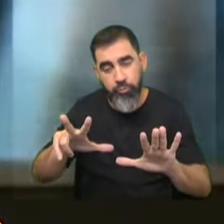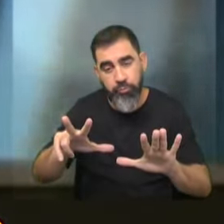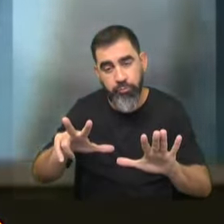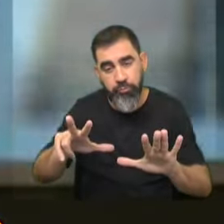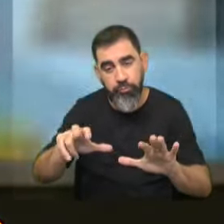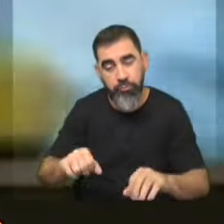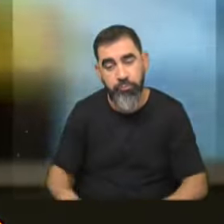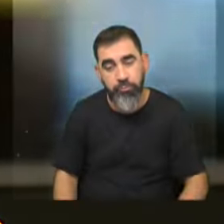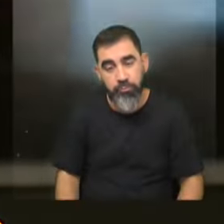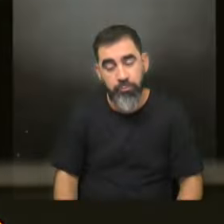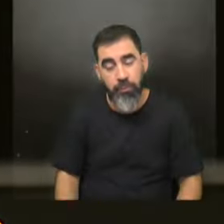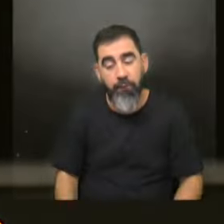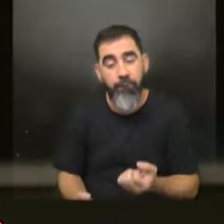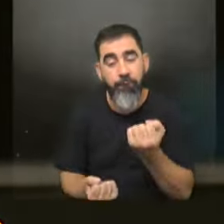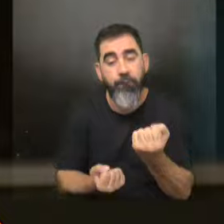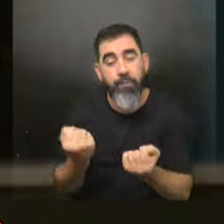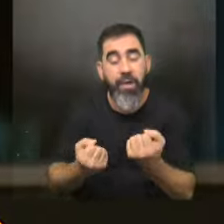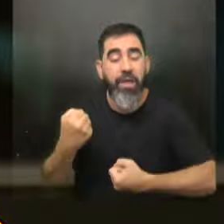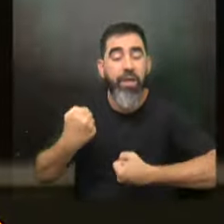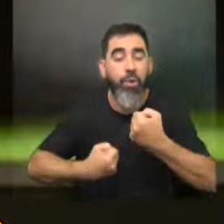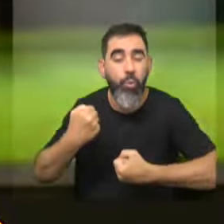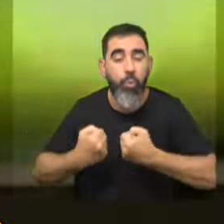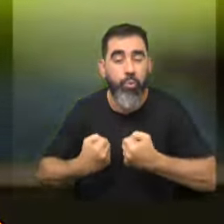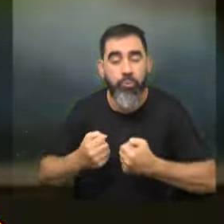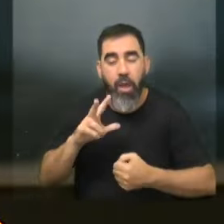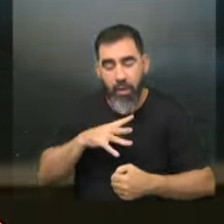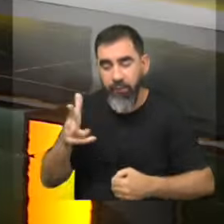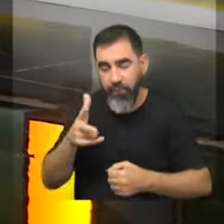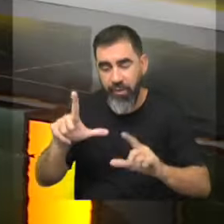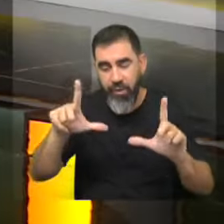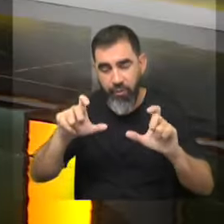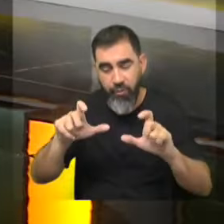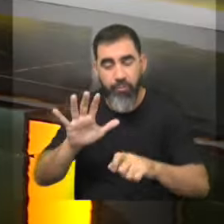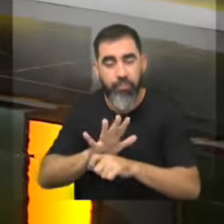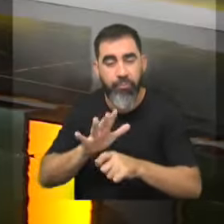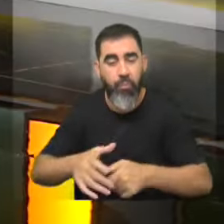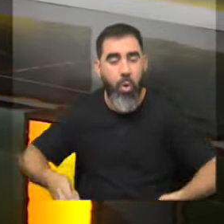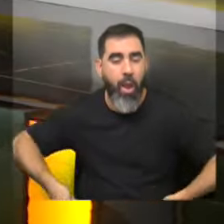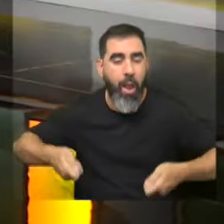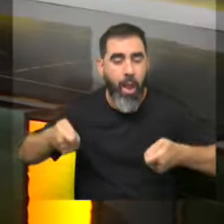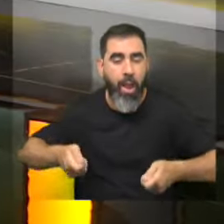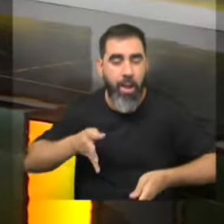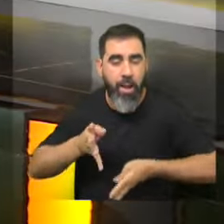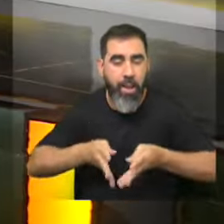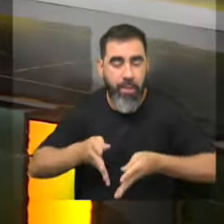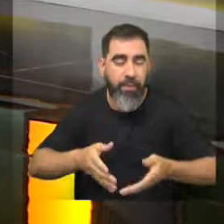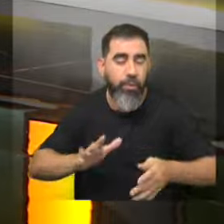hacer vehículos autónomos para industria. Van a haber videos y fotos ahí, es como una especie de carretilla o una especie de carro de